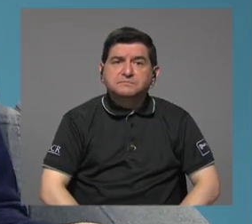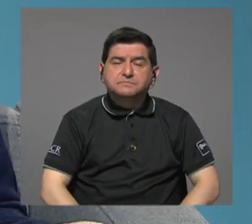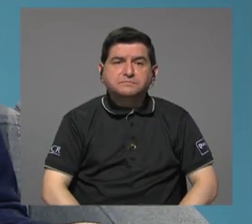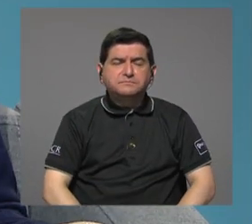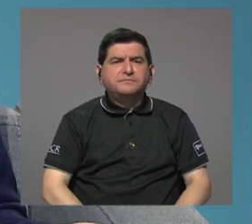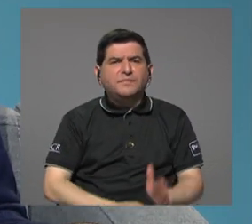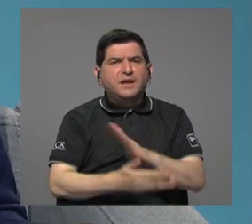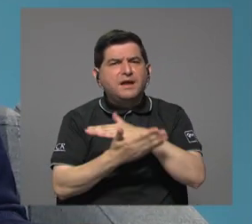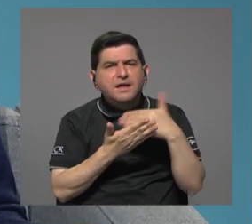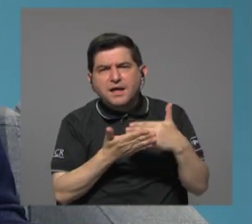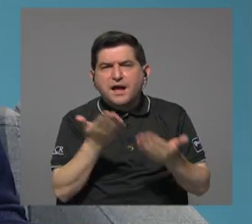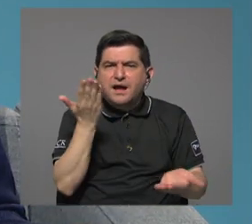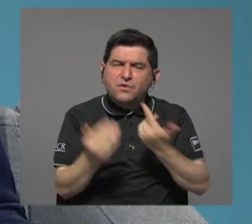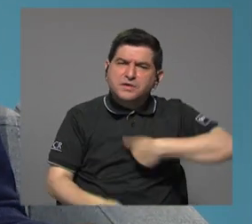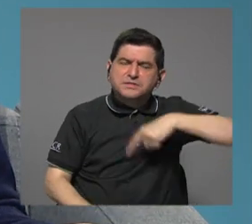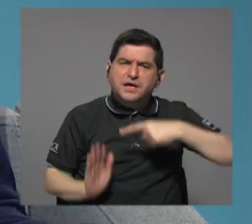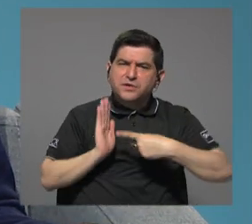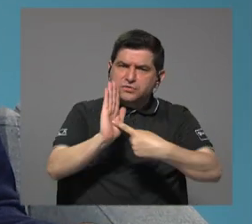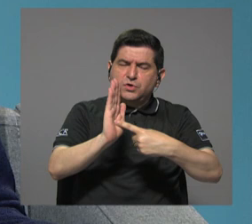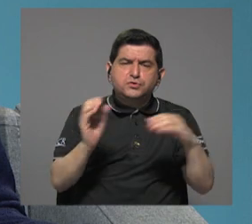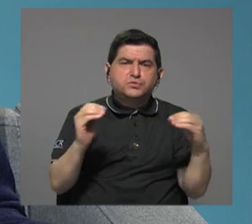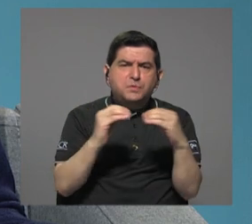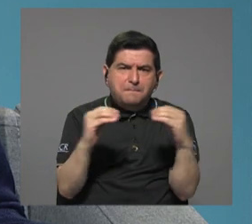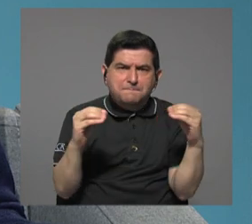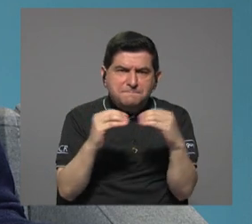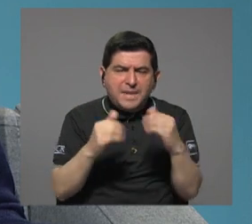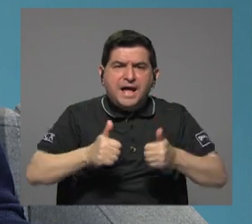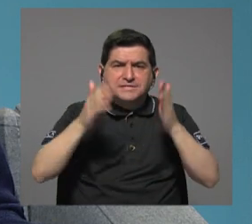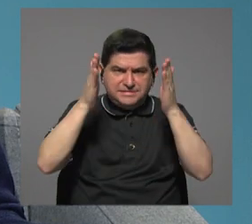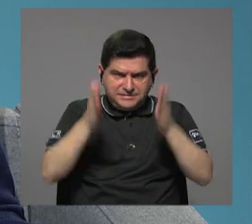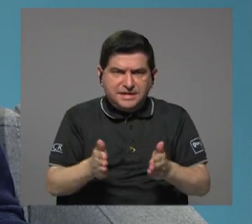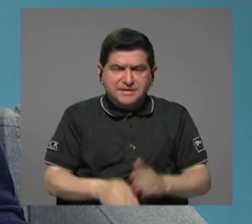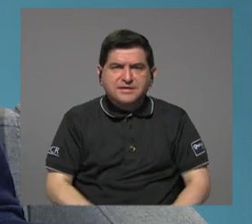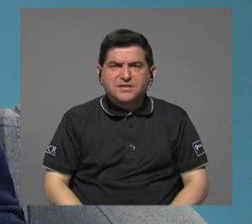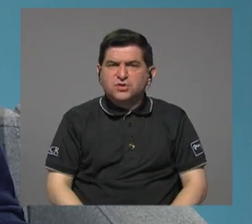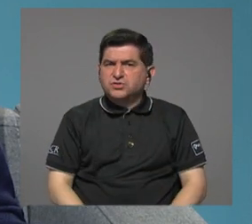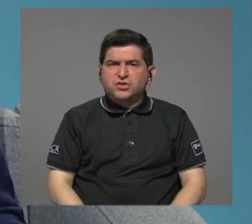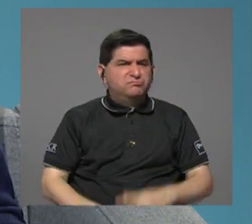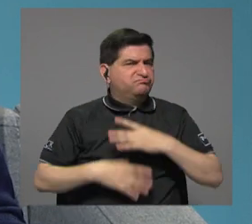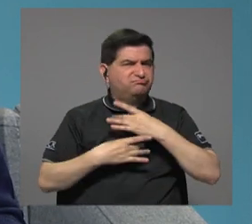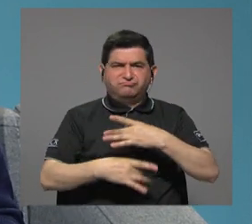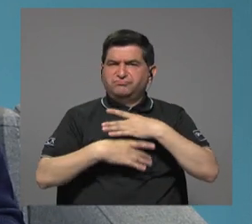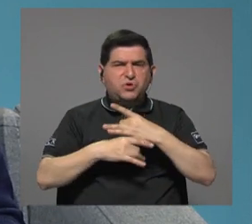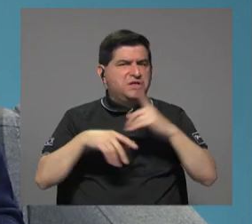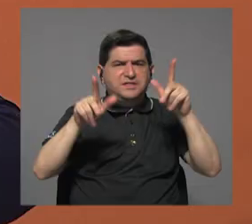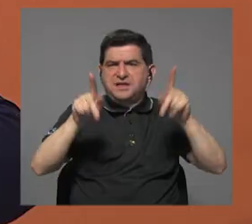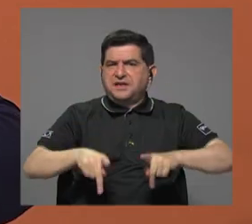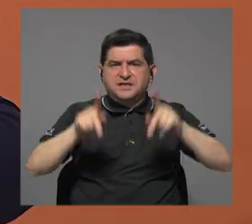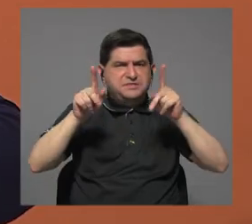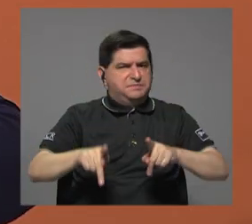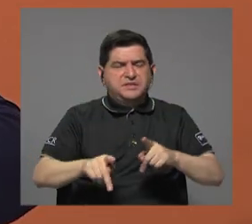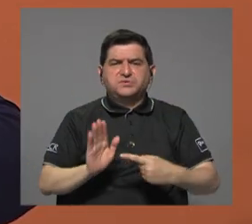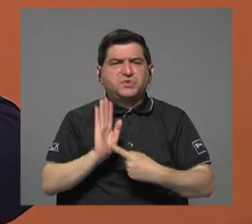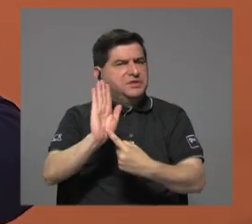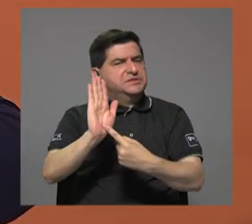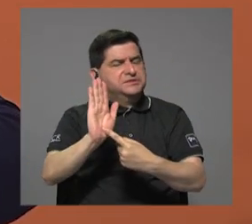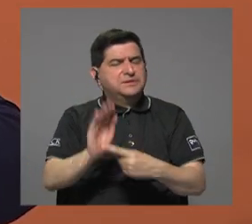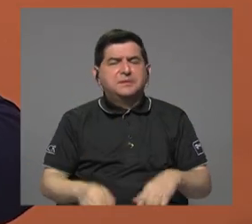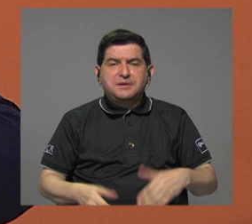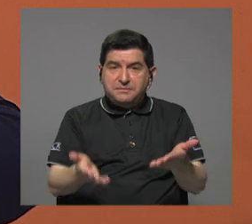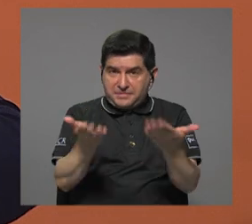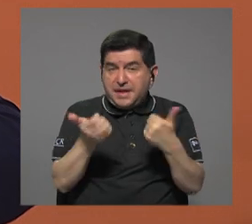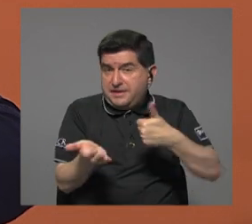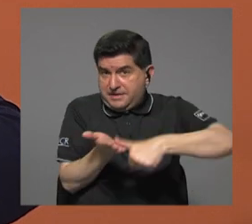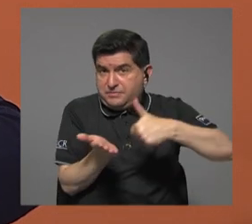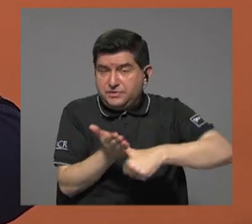algo que nos reveló y es que mayor cantidad de candidaturas no atrajo mayor cantidad de personas interesadas en votar todavía